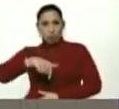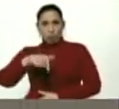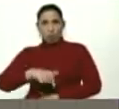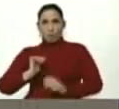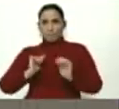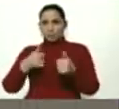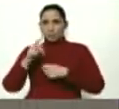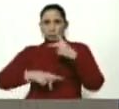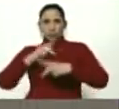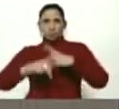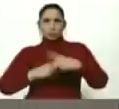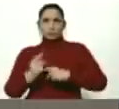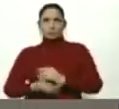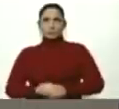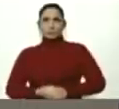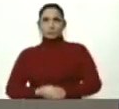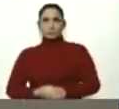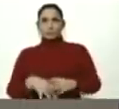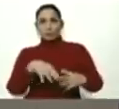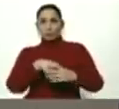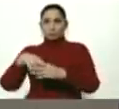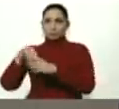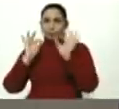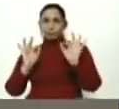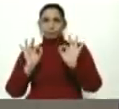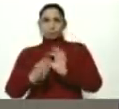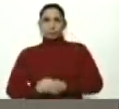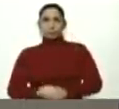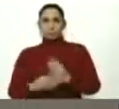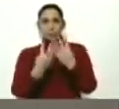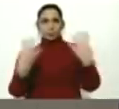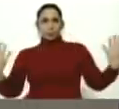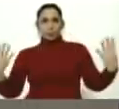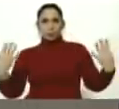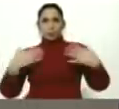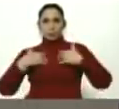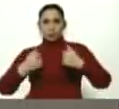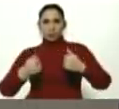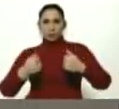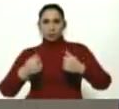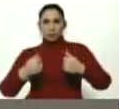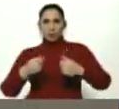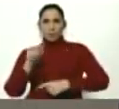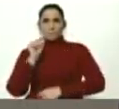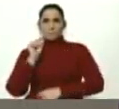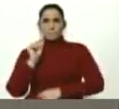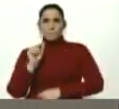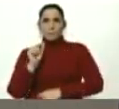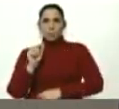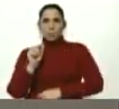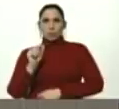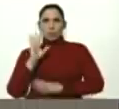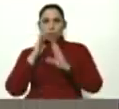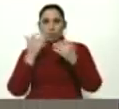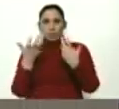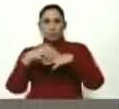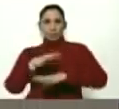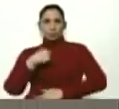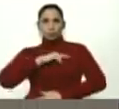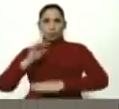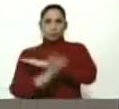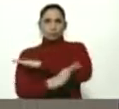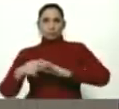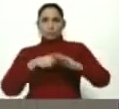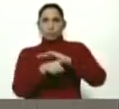el proceso de cuarentenas especiales, cordones sanitarios, puestos de atención integral en nuestra frontera, han